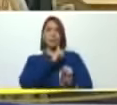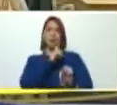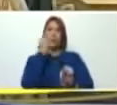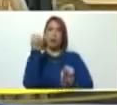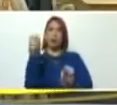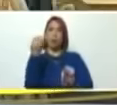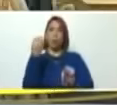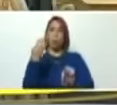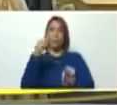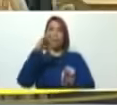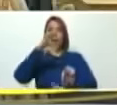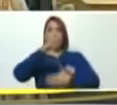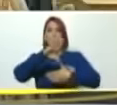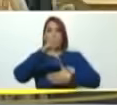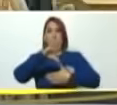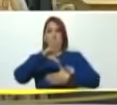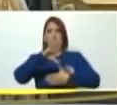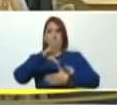Américas,